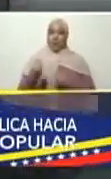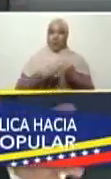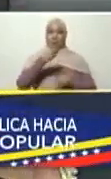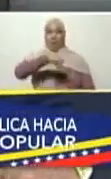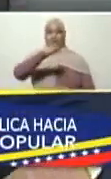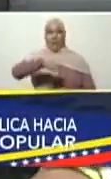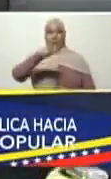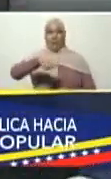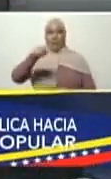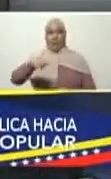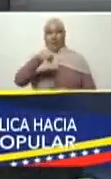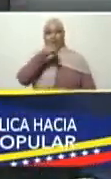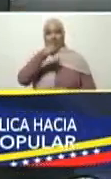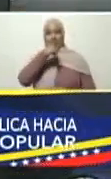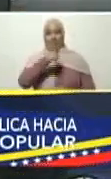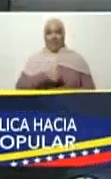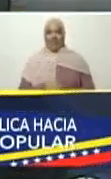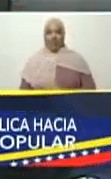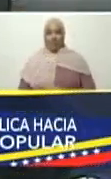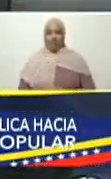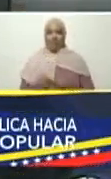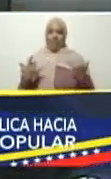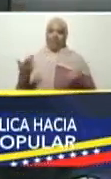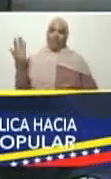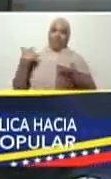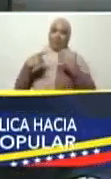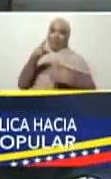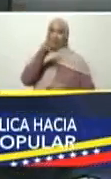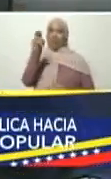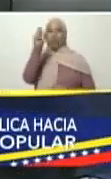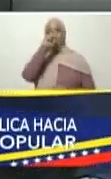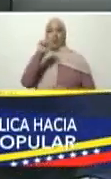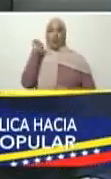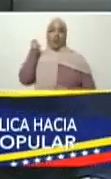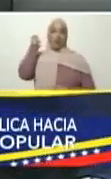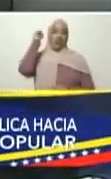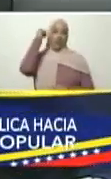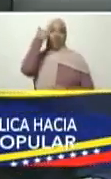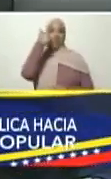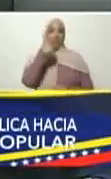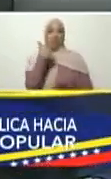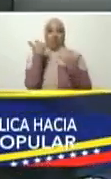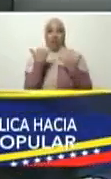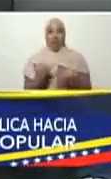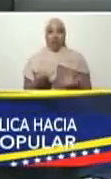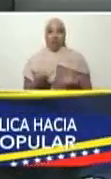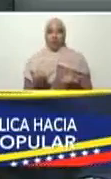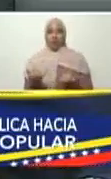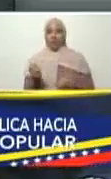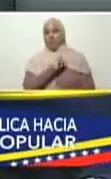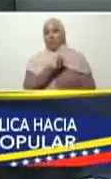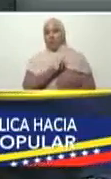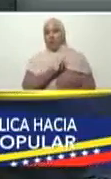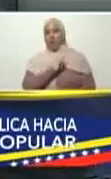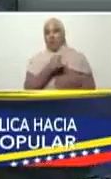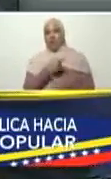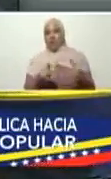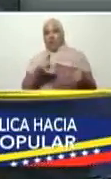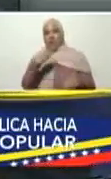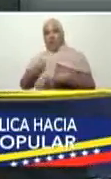a esta idea de país que hemos venido construyendo desde hace más de 20 años y que es clave en este momento identificar los nudos,